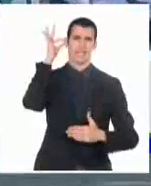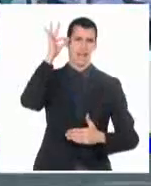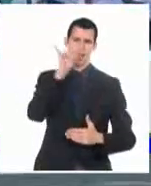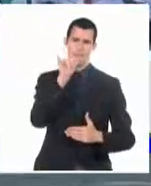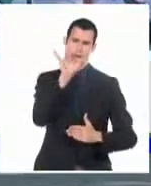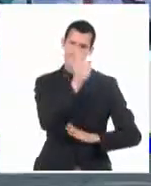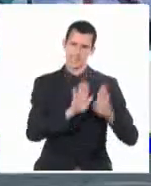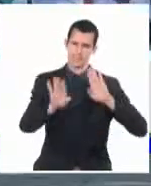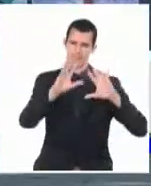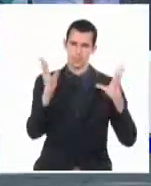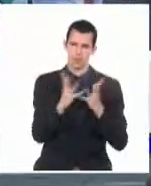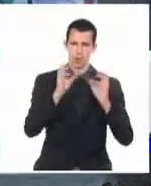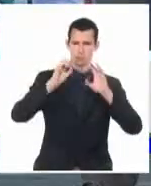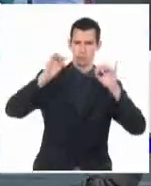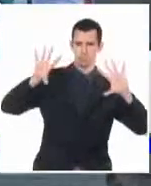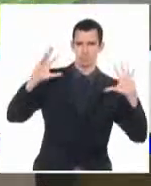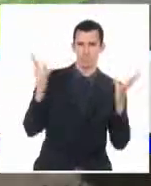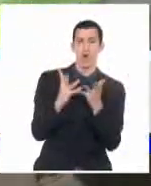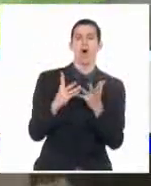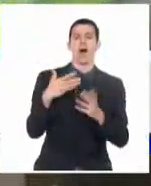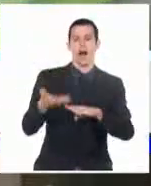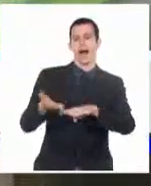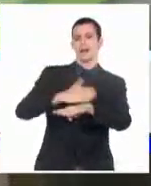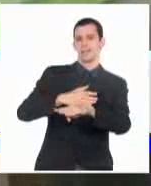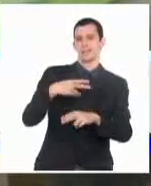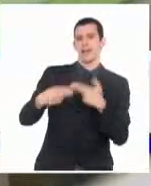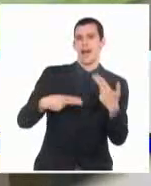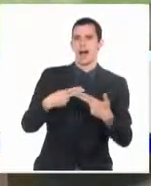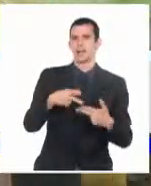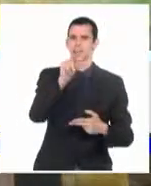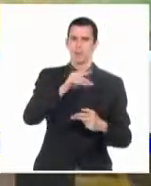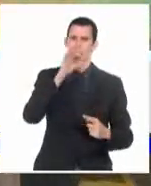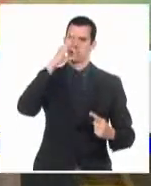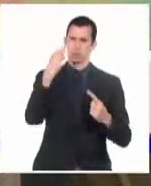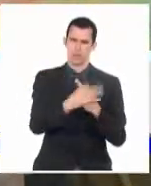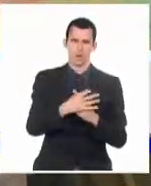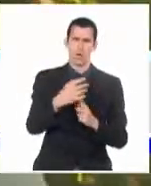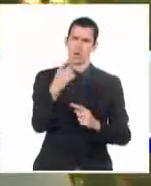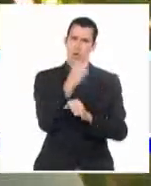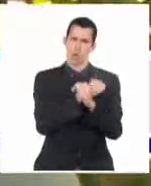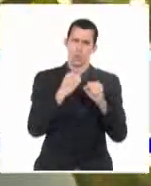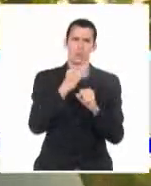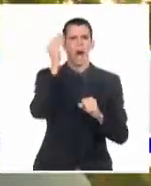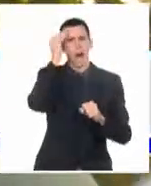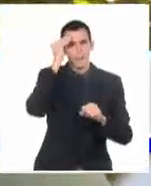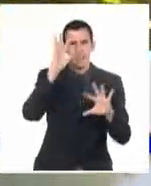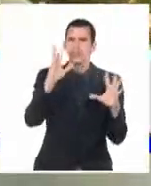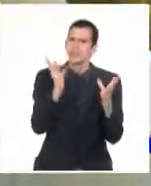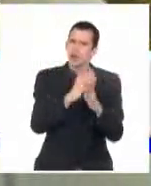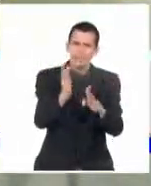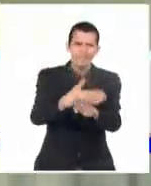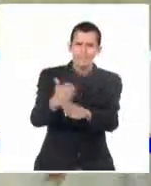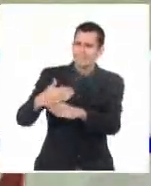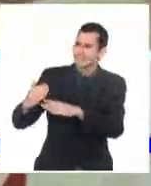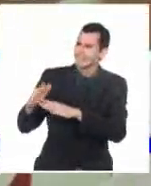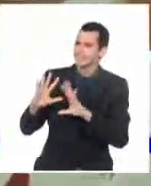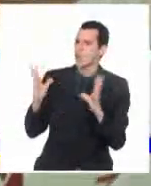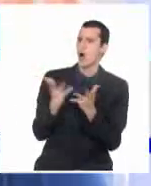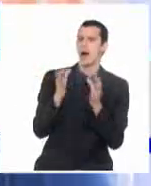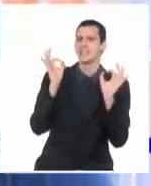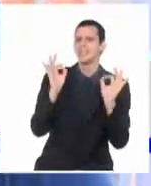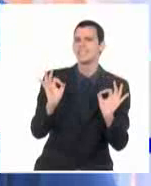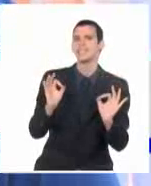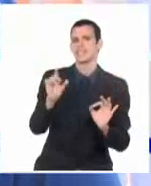una de las fortalezas del trabajo preventivo destinado a promover acciones para la educación sexual en la provincia. Ello ha distinguido el quehacer de los